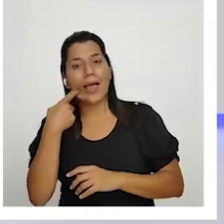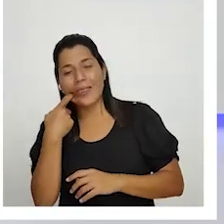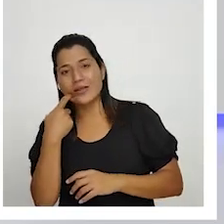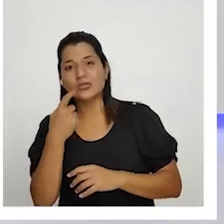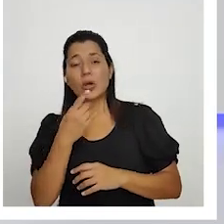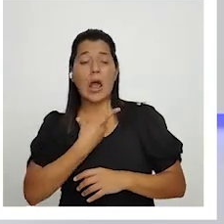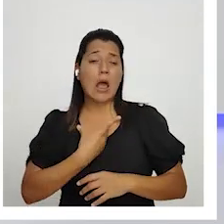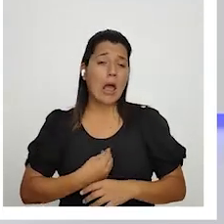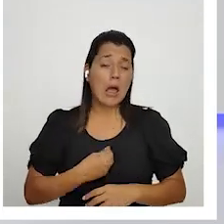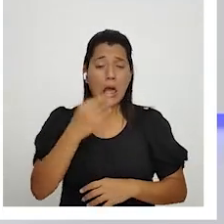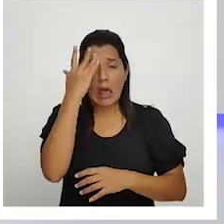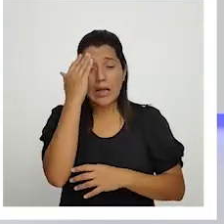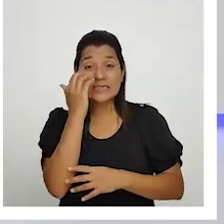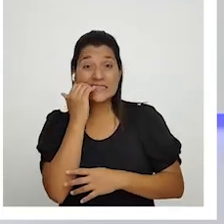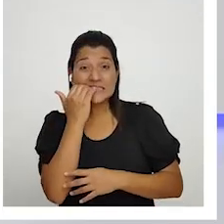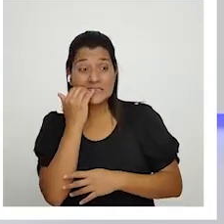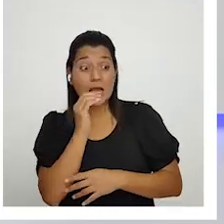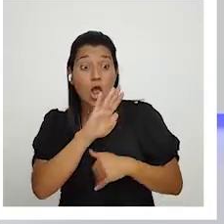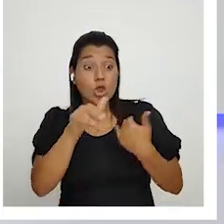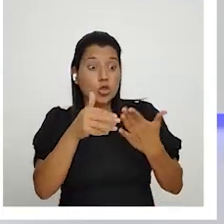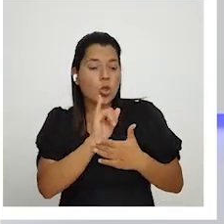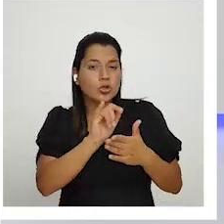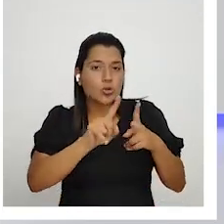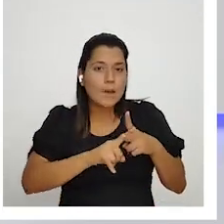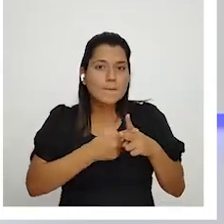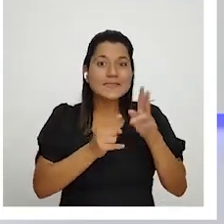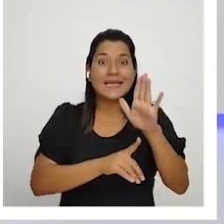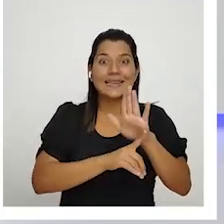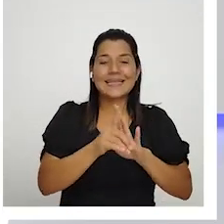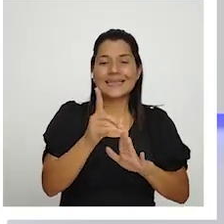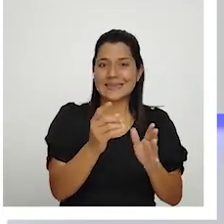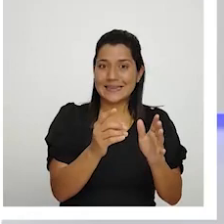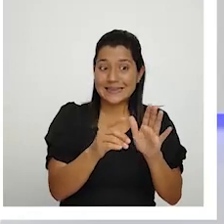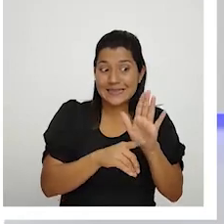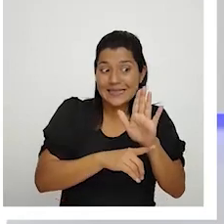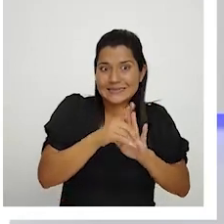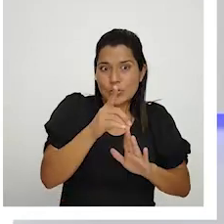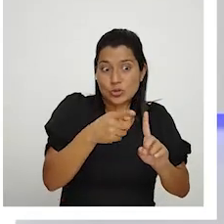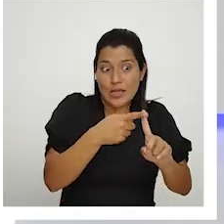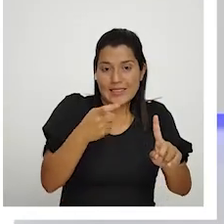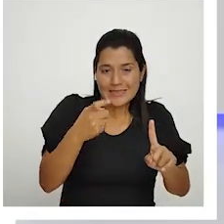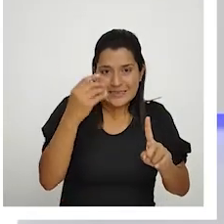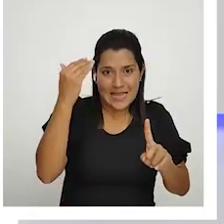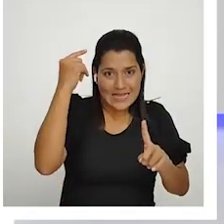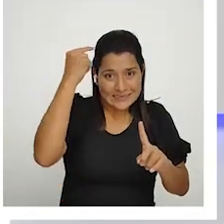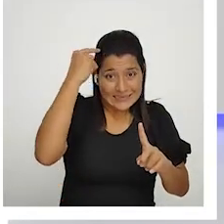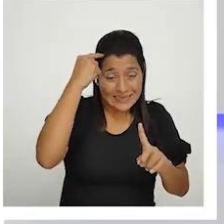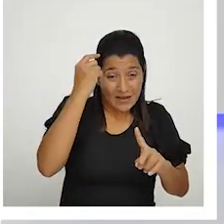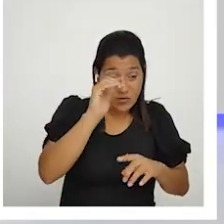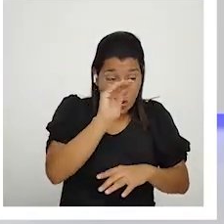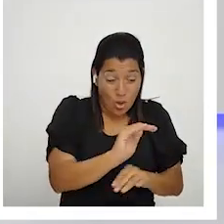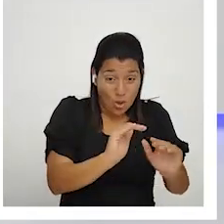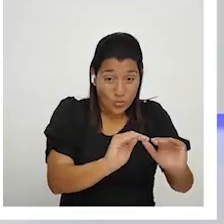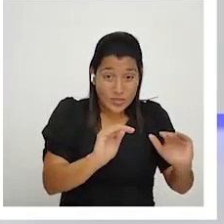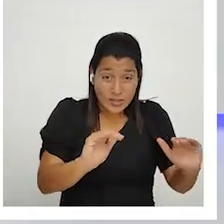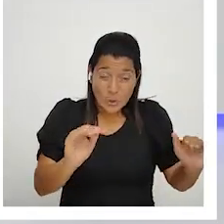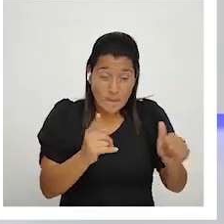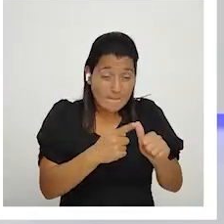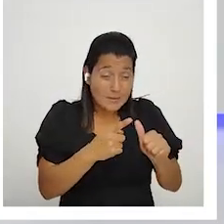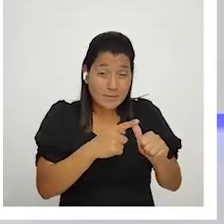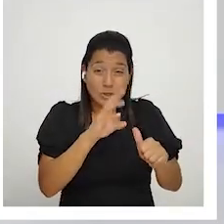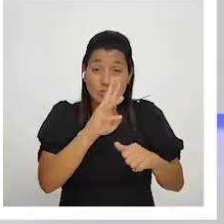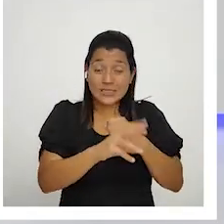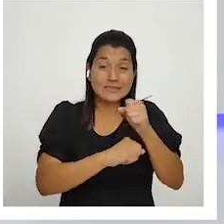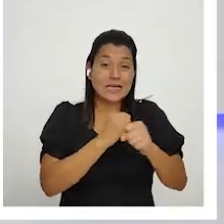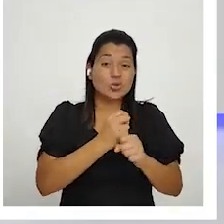ya, ¿verdad? La prevención de todo esto se construye desde esos cerebros pequeñitos, ¿verdad? Durante los primeros 6 años de vida, que es lo que conocemos como la primera